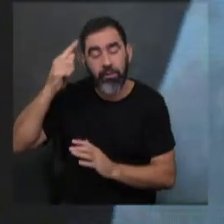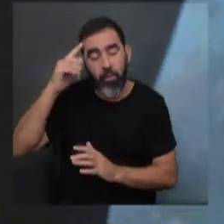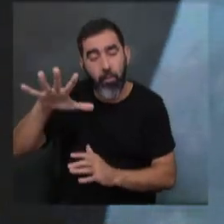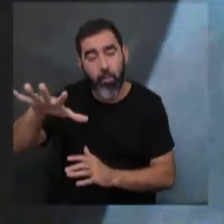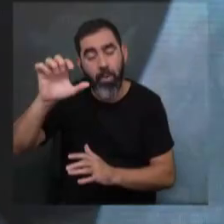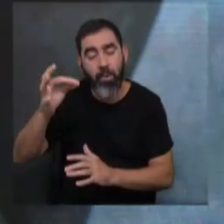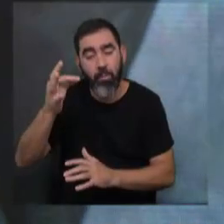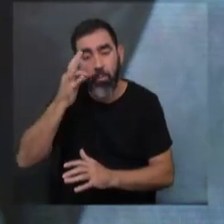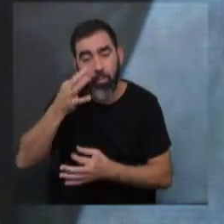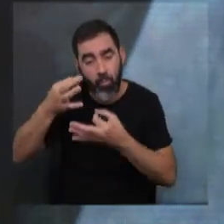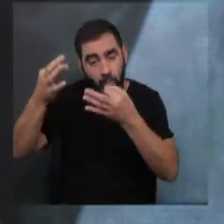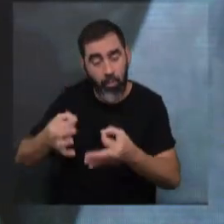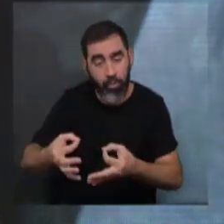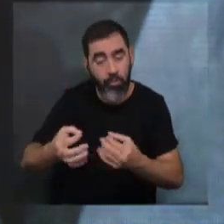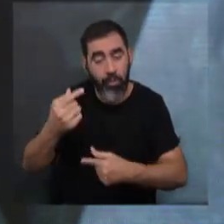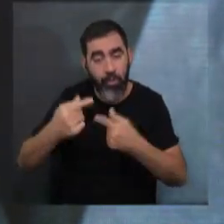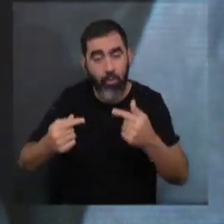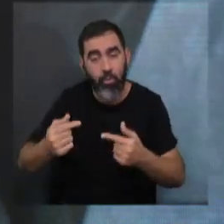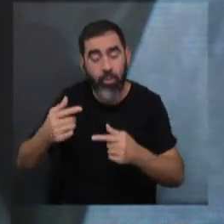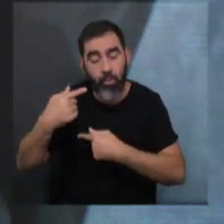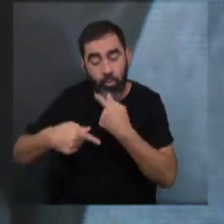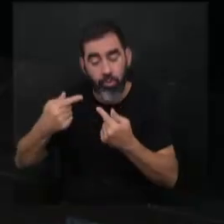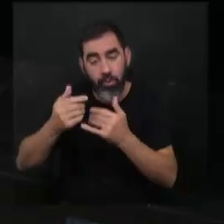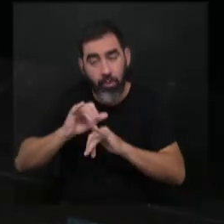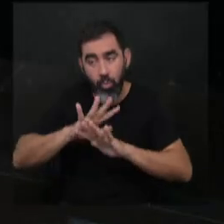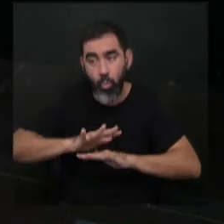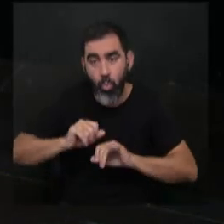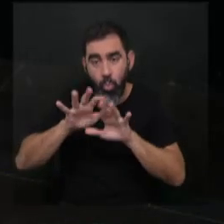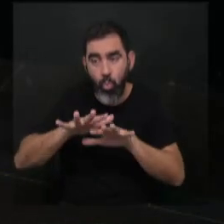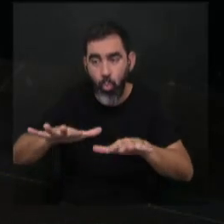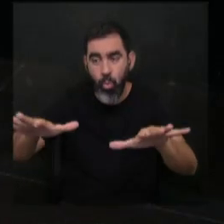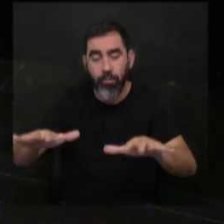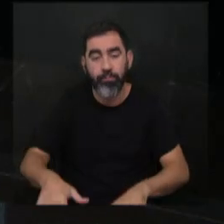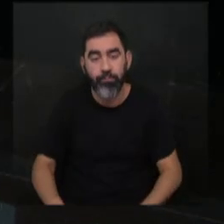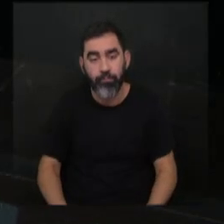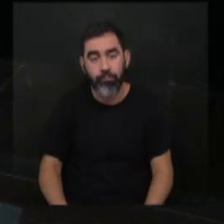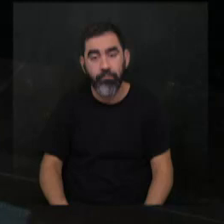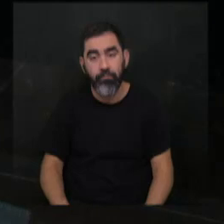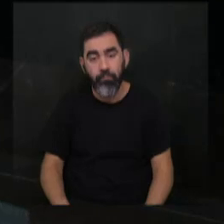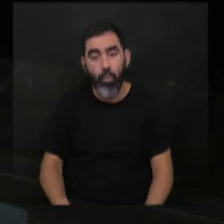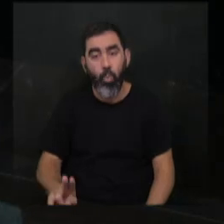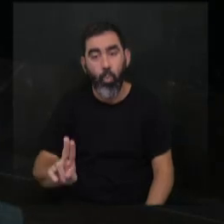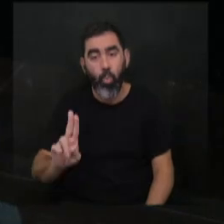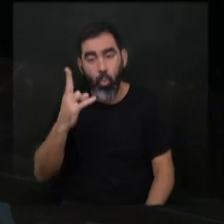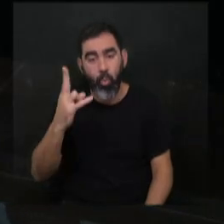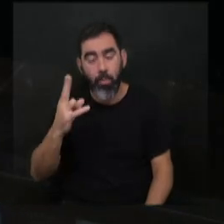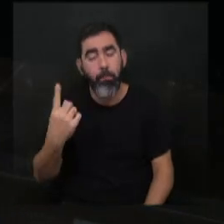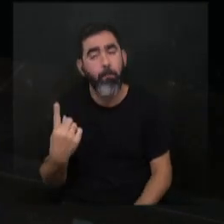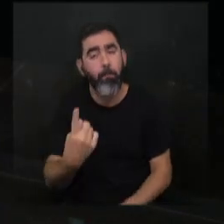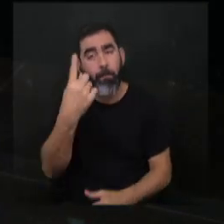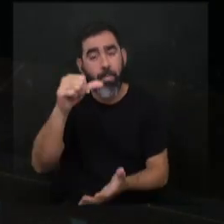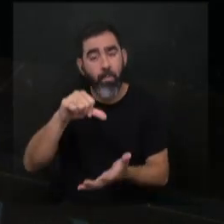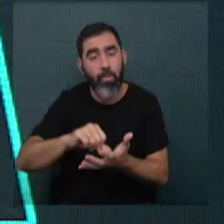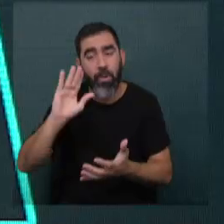como testimonio para que las cosas se mantengan, ¿no? Sí, eso y se conozcan. Es fundamental. Porque hay que recordar que Uruguay tiene una larga, fue de los primeros países